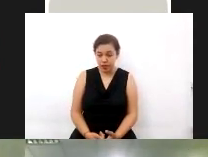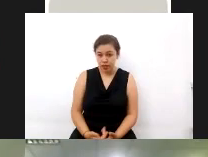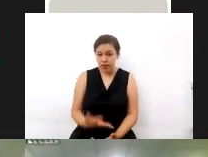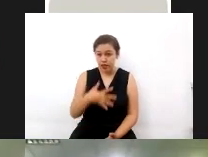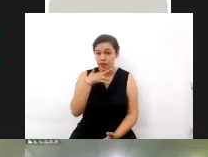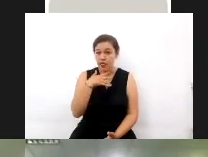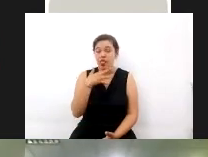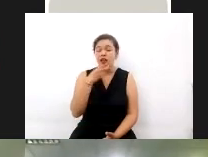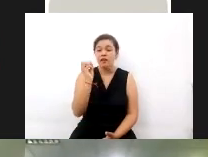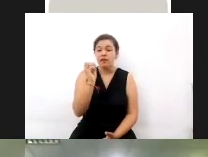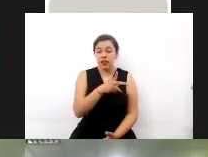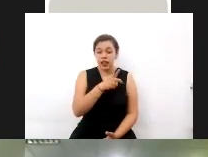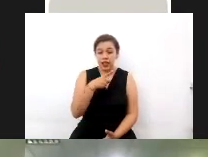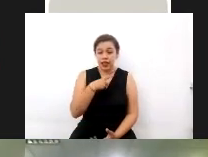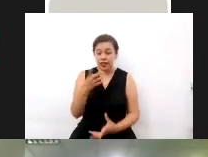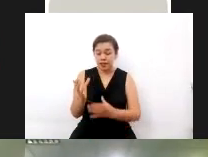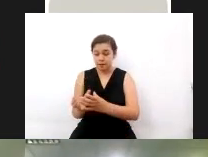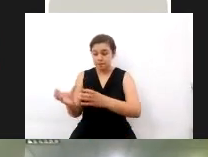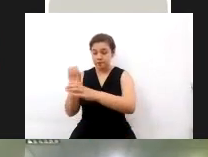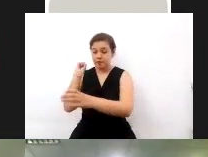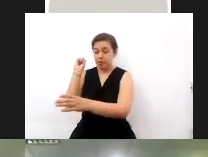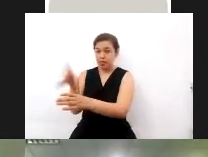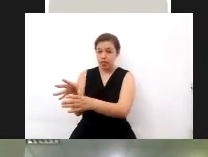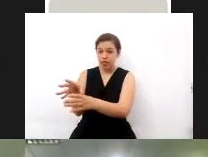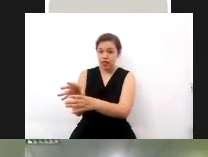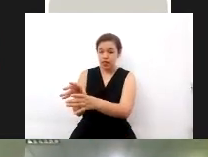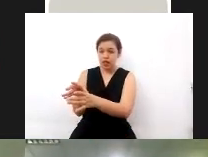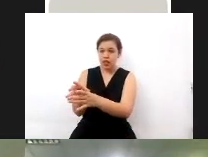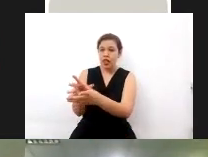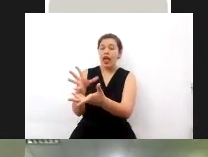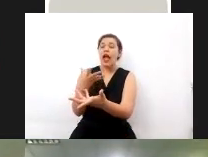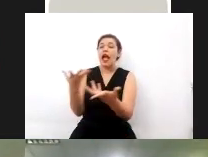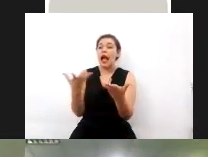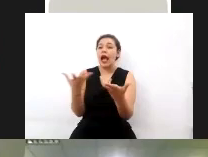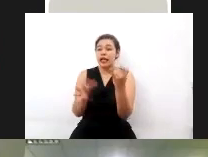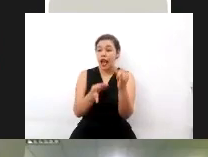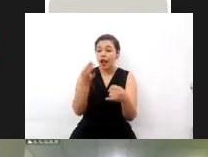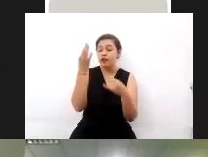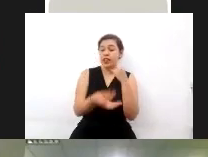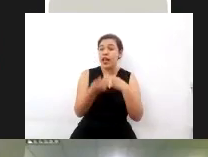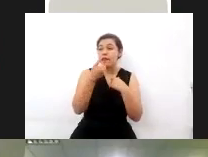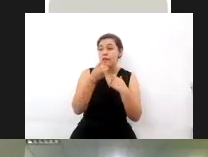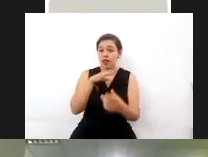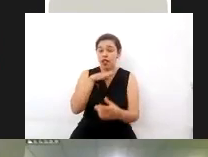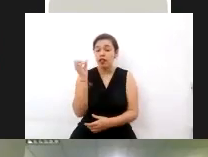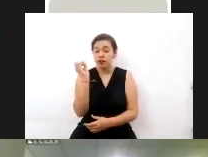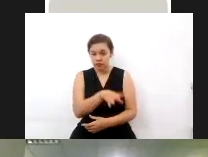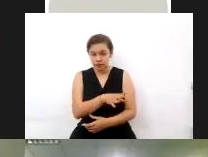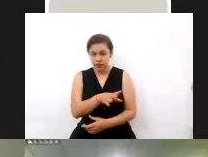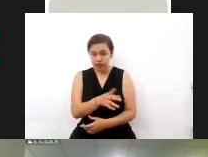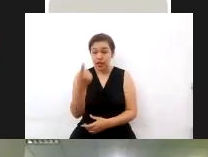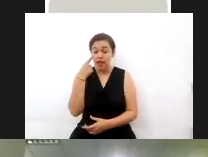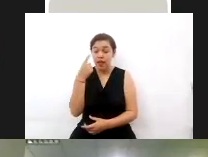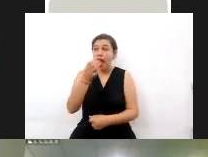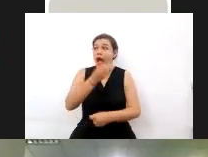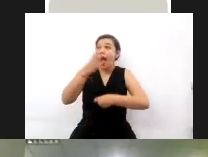colocar en un cesto de basura, como les mencionaba, hacer una disposición final correcta y señalar en ese bote que